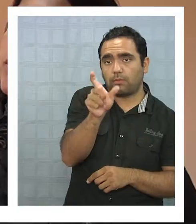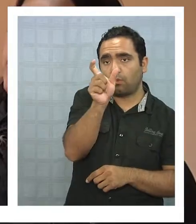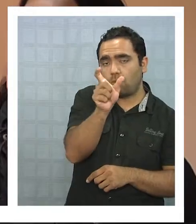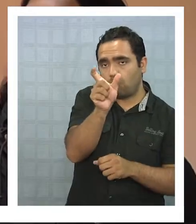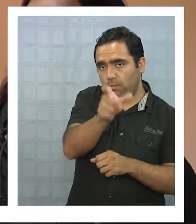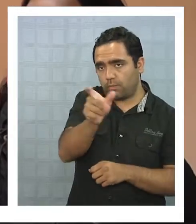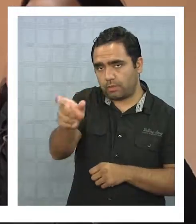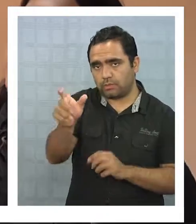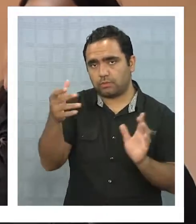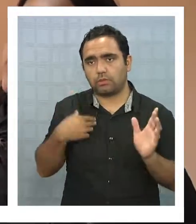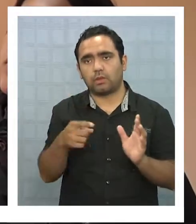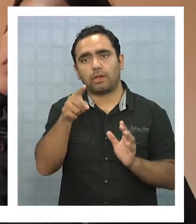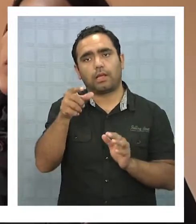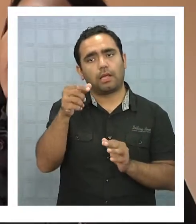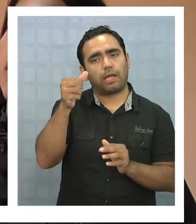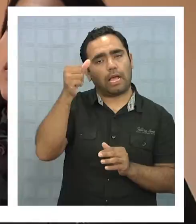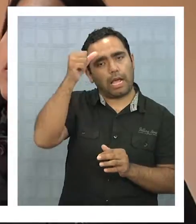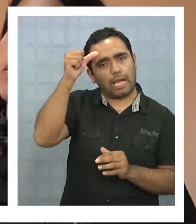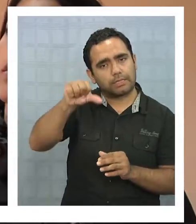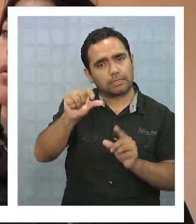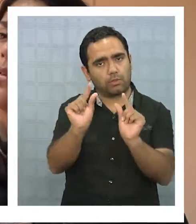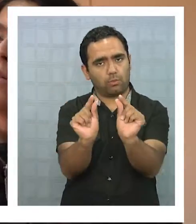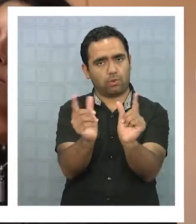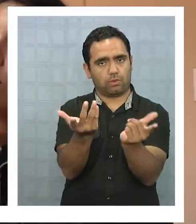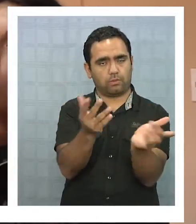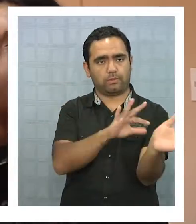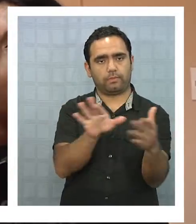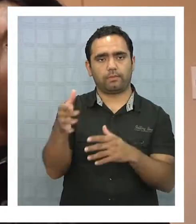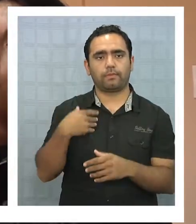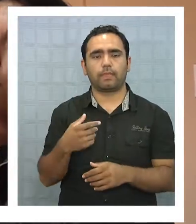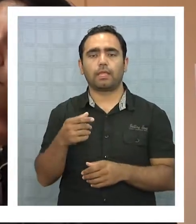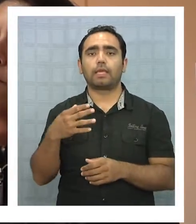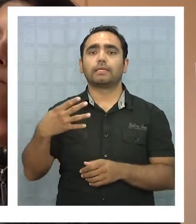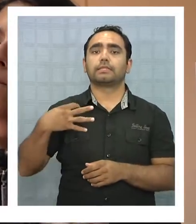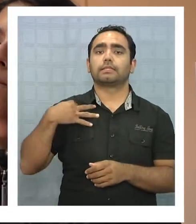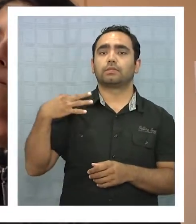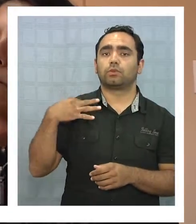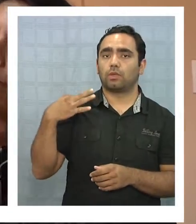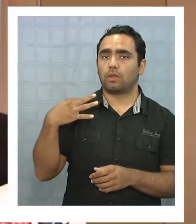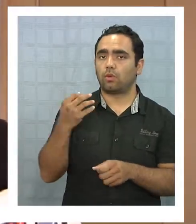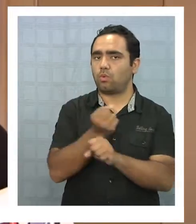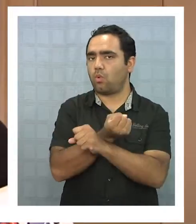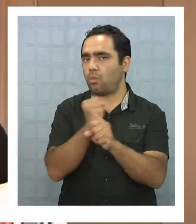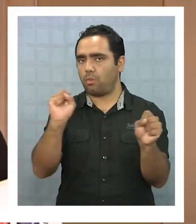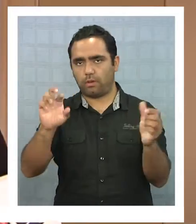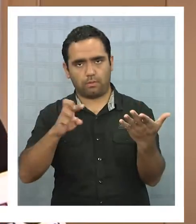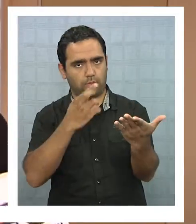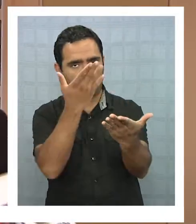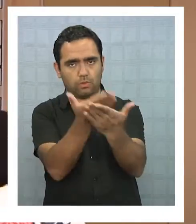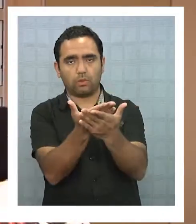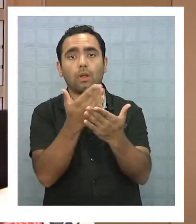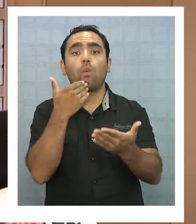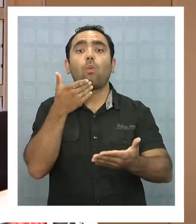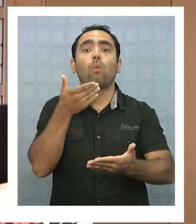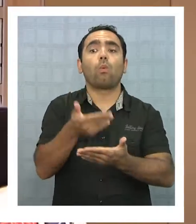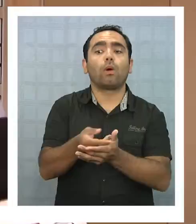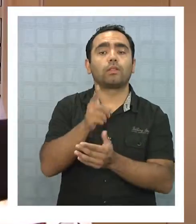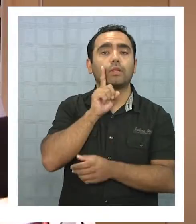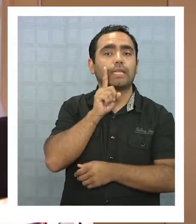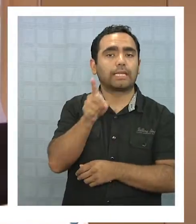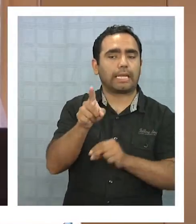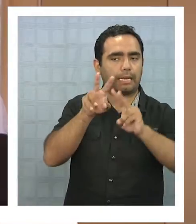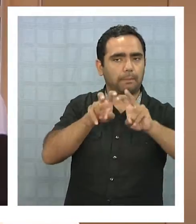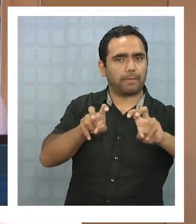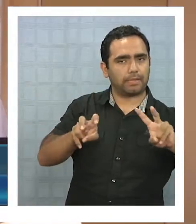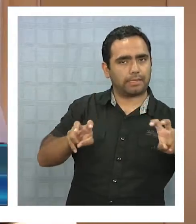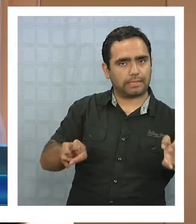penas aflictivas. Los ciudadanos quedan inhabilitados como candidatos cuando son condenados a un delito